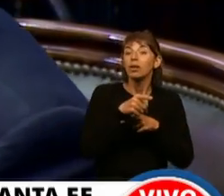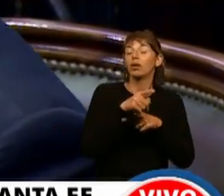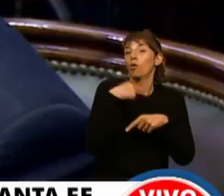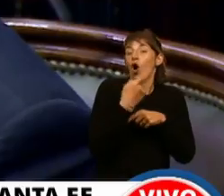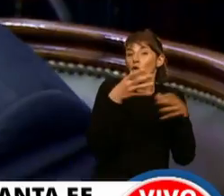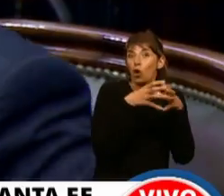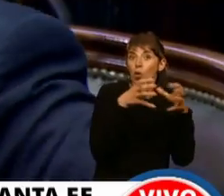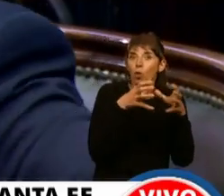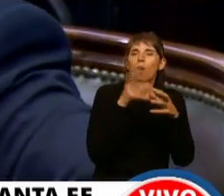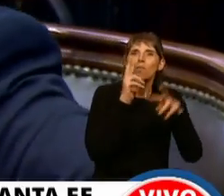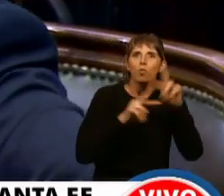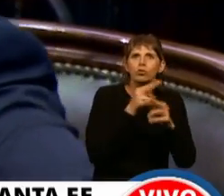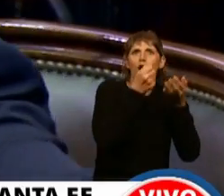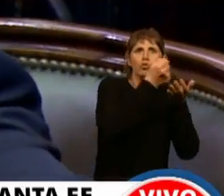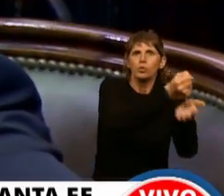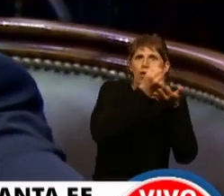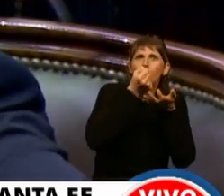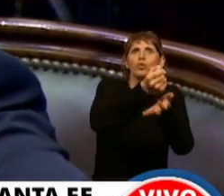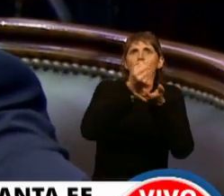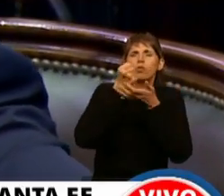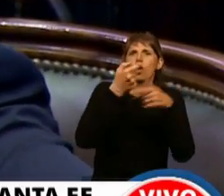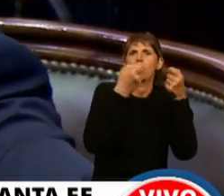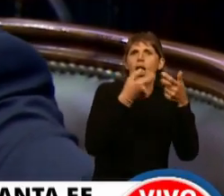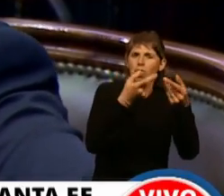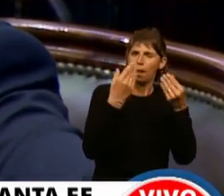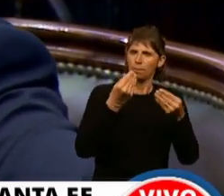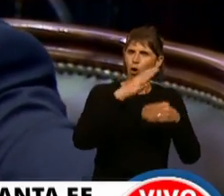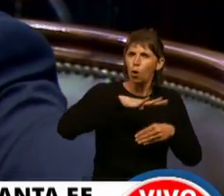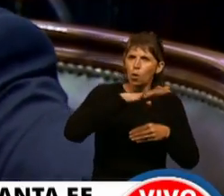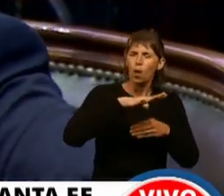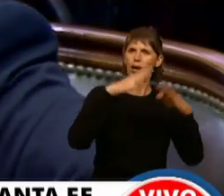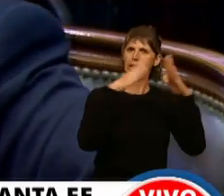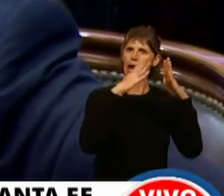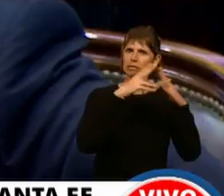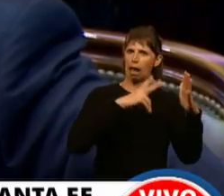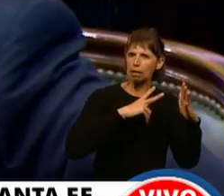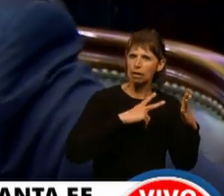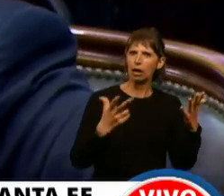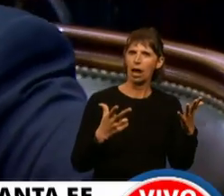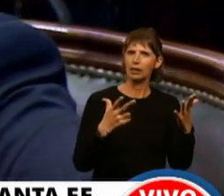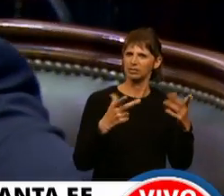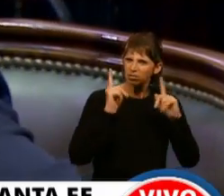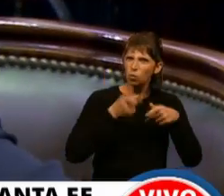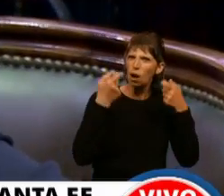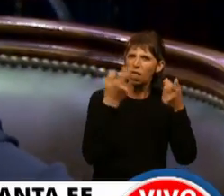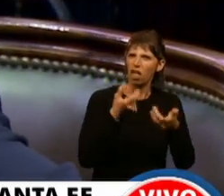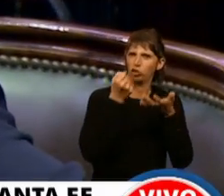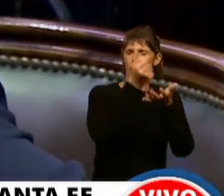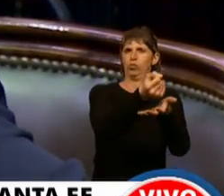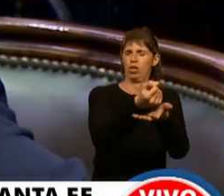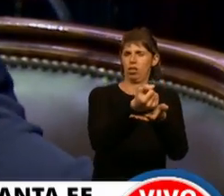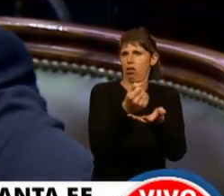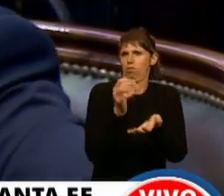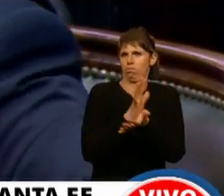subsidios en zonas residenciales de barrios muy acaudalados en las grandes ciudades del país